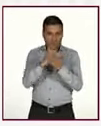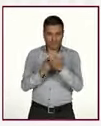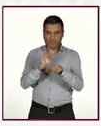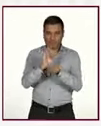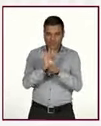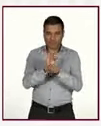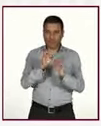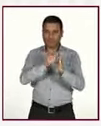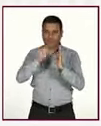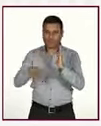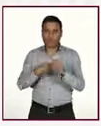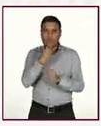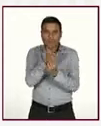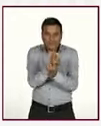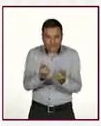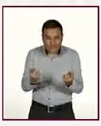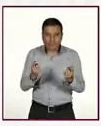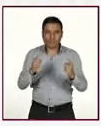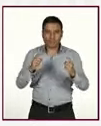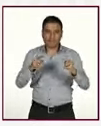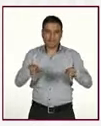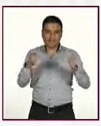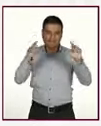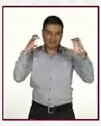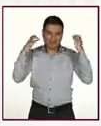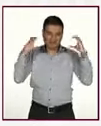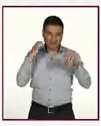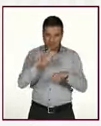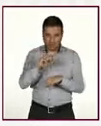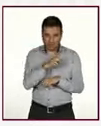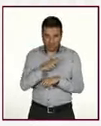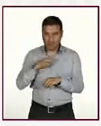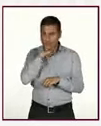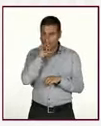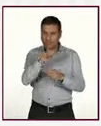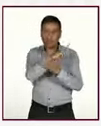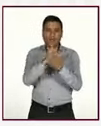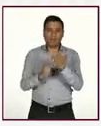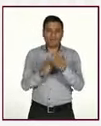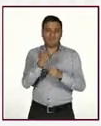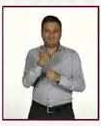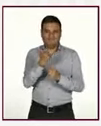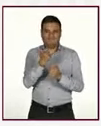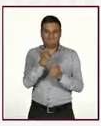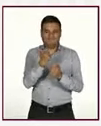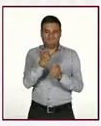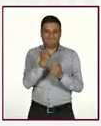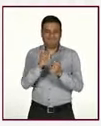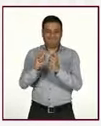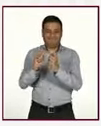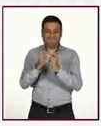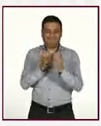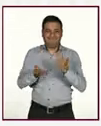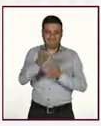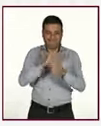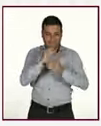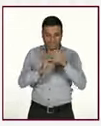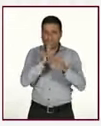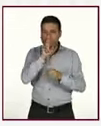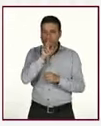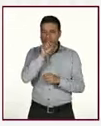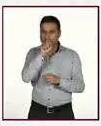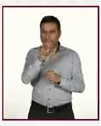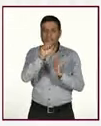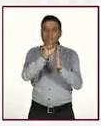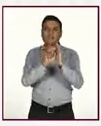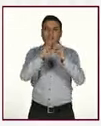y el bienestar, las políticas socioeconómicas y la disponibilidad de los sistemas de salud y de